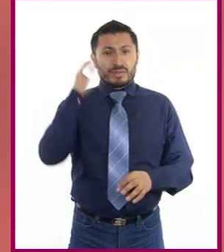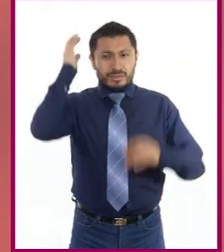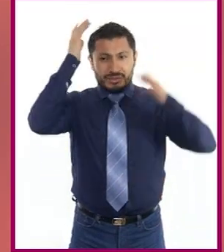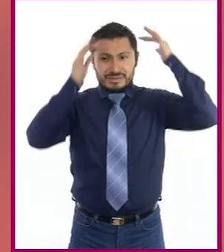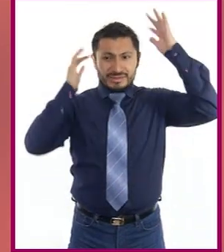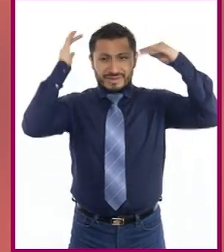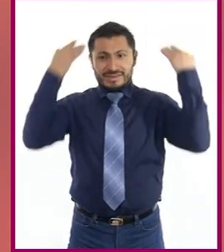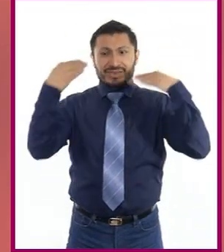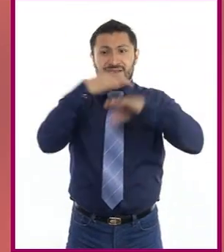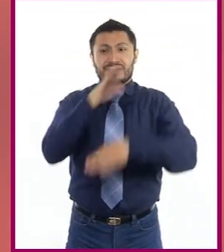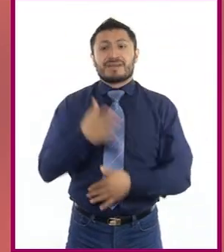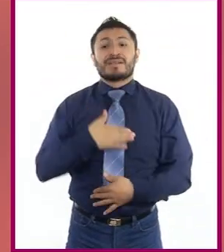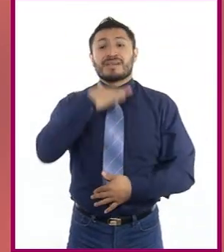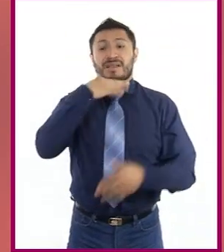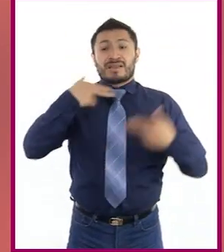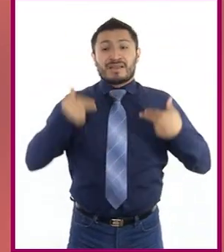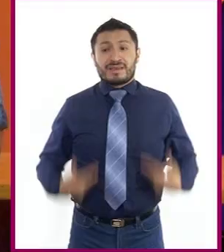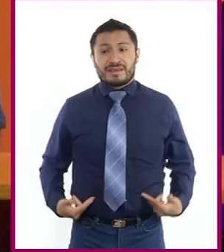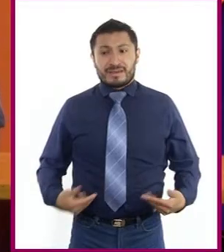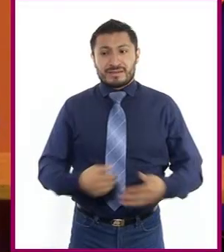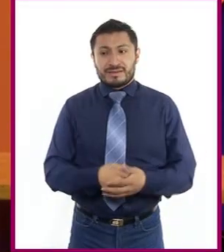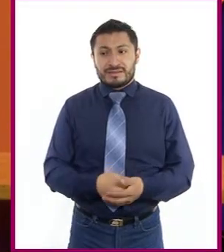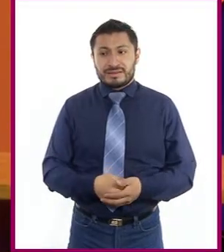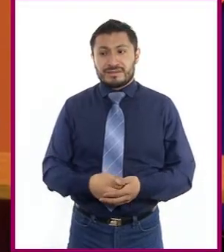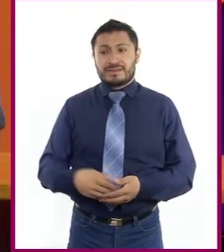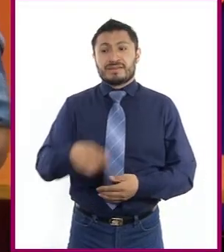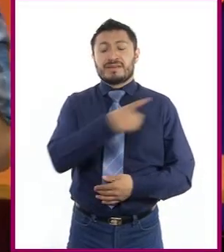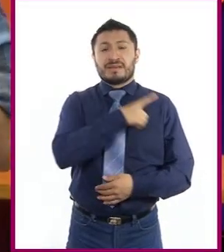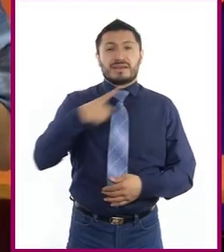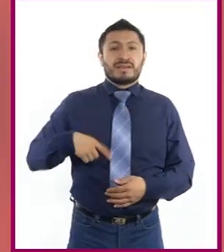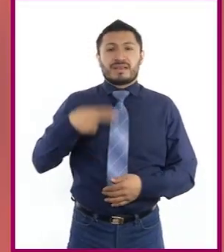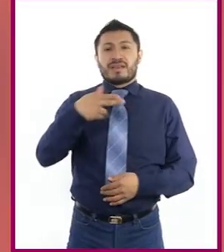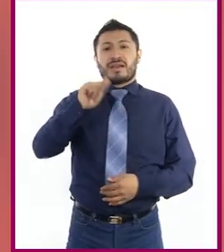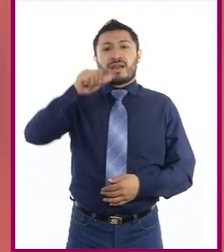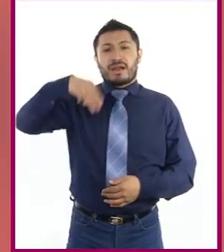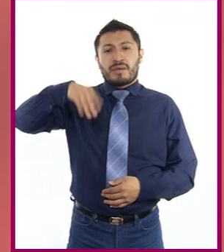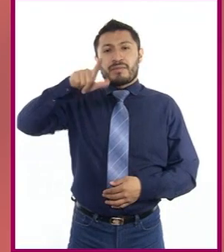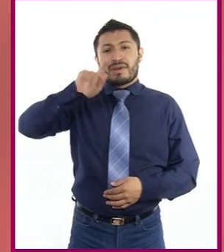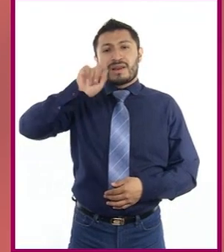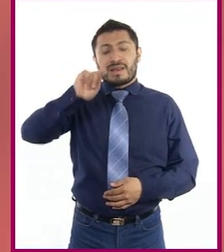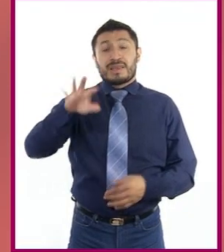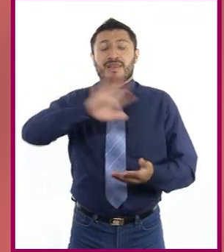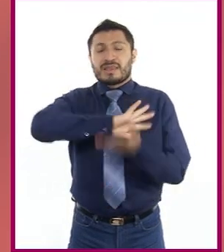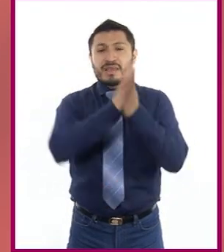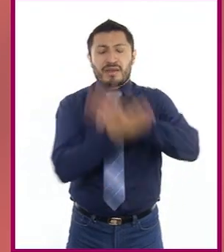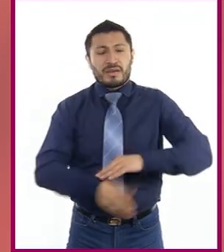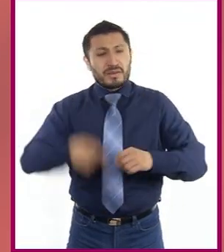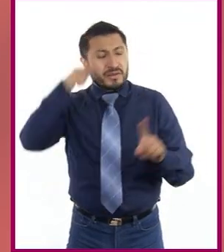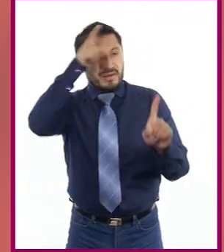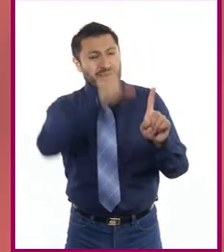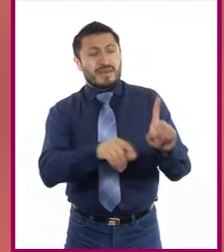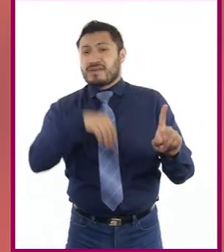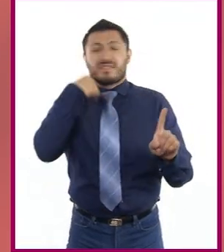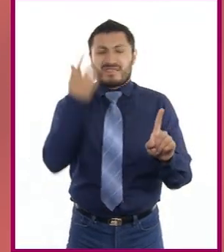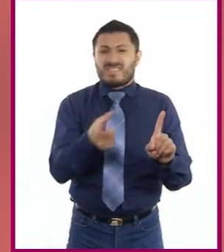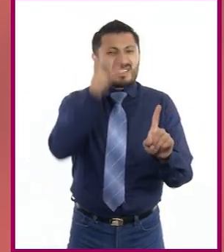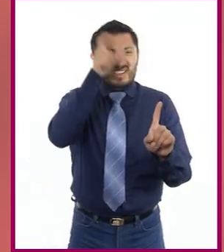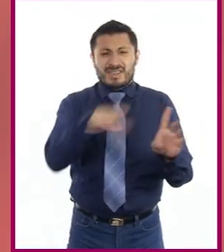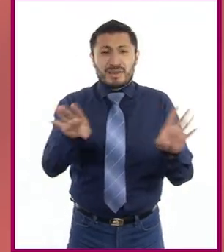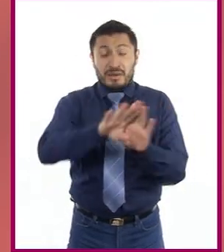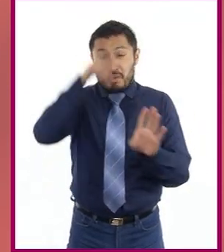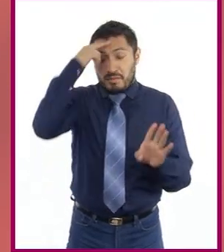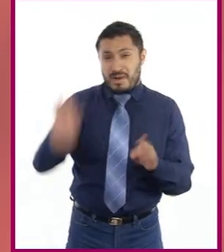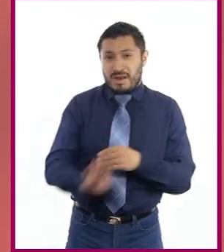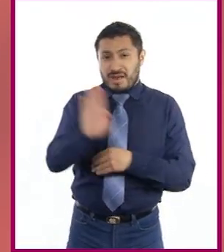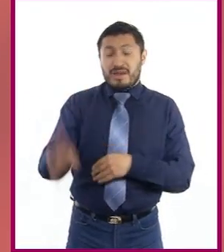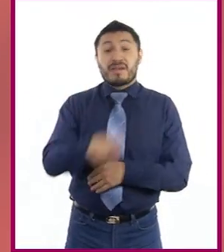la dignidad humana. ¿Debe Hamlet convertirse en alguien que no quiere ser para que el fantasma de su padre